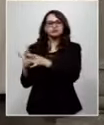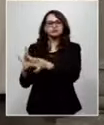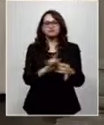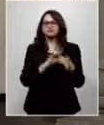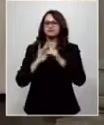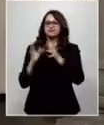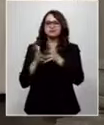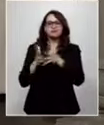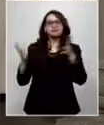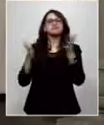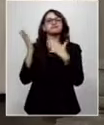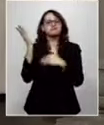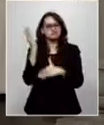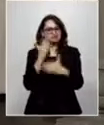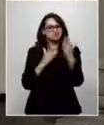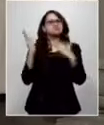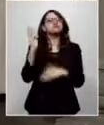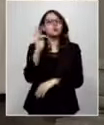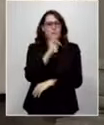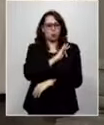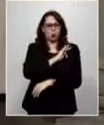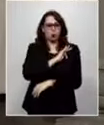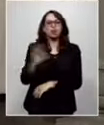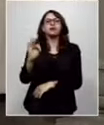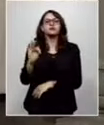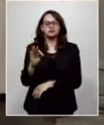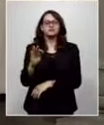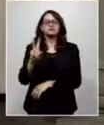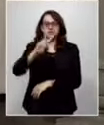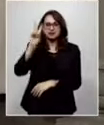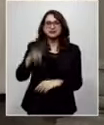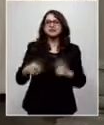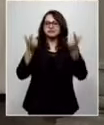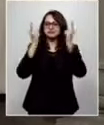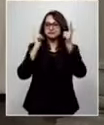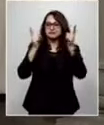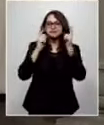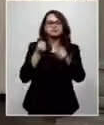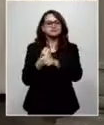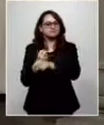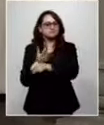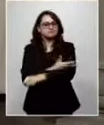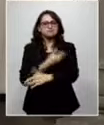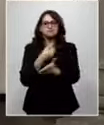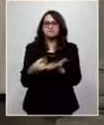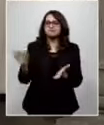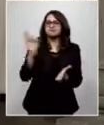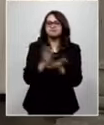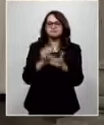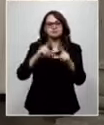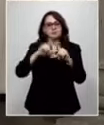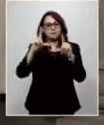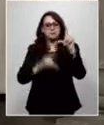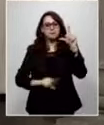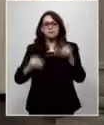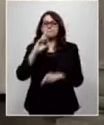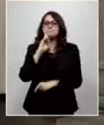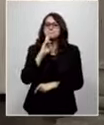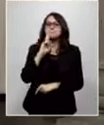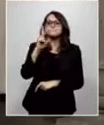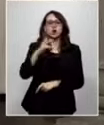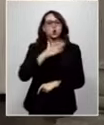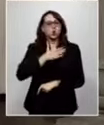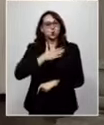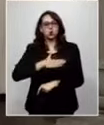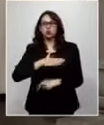siempre adelante con ilusión, con esperanza, con valor por un México mejor, un México más justo